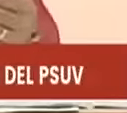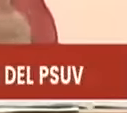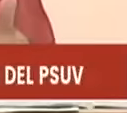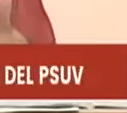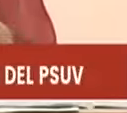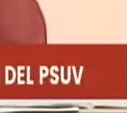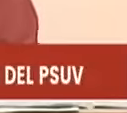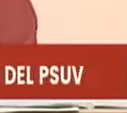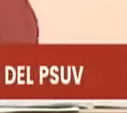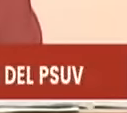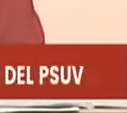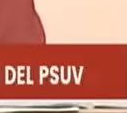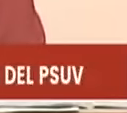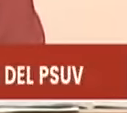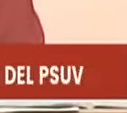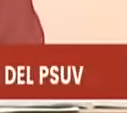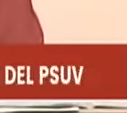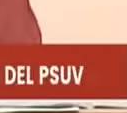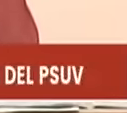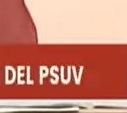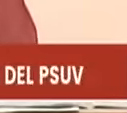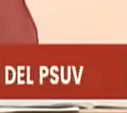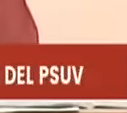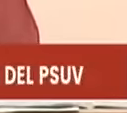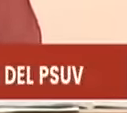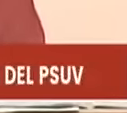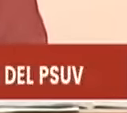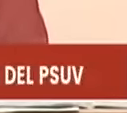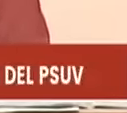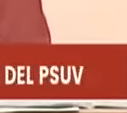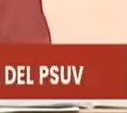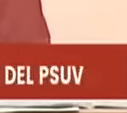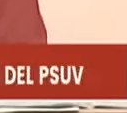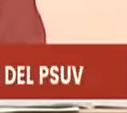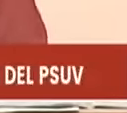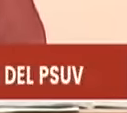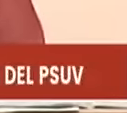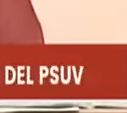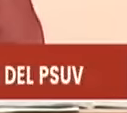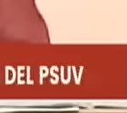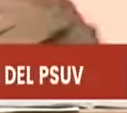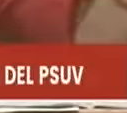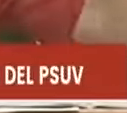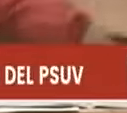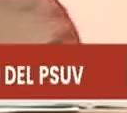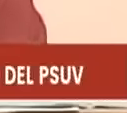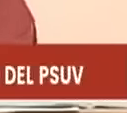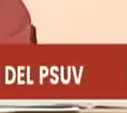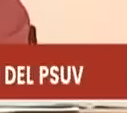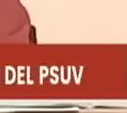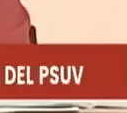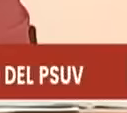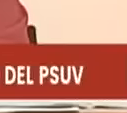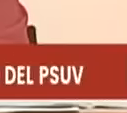Si cree en ese proceso. Si no cree, bueno, usted se va para la playa, no le